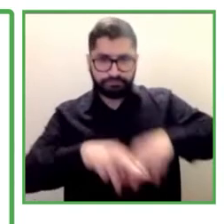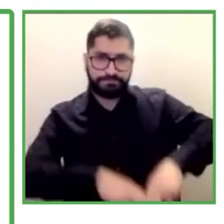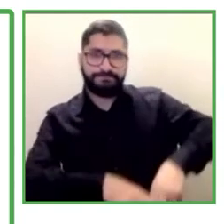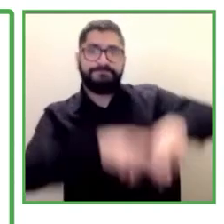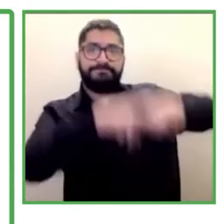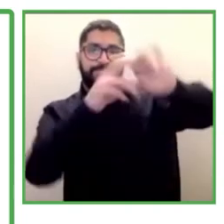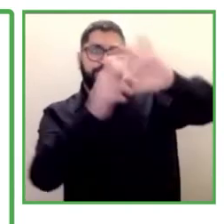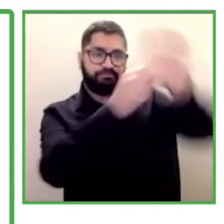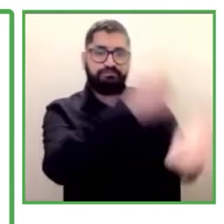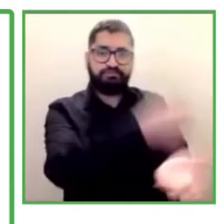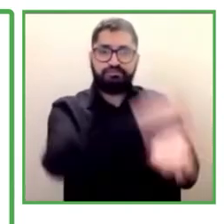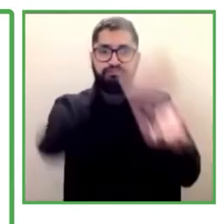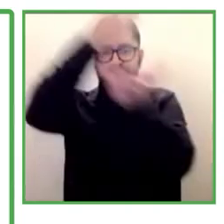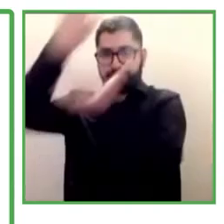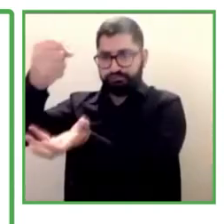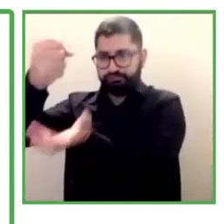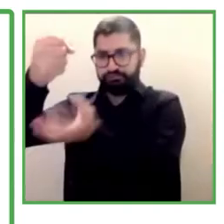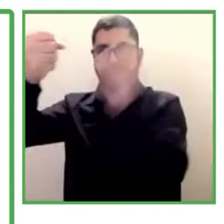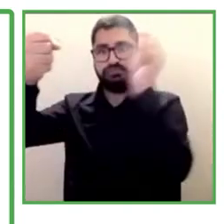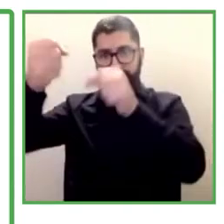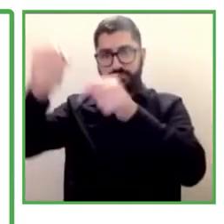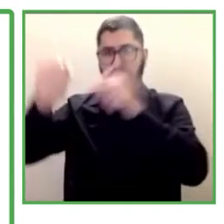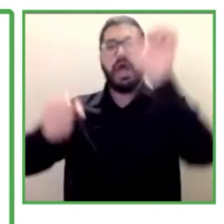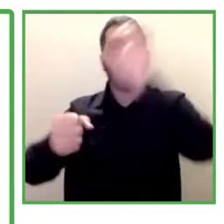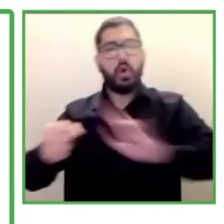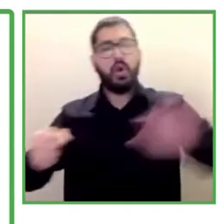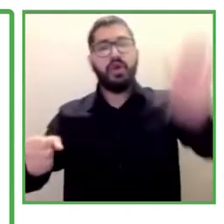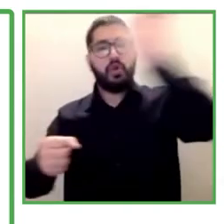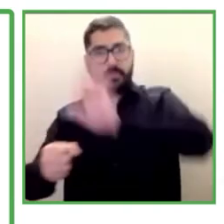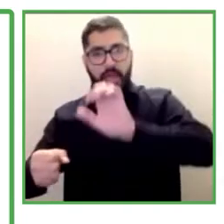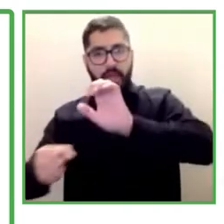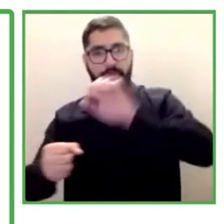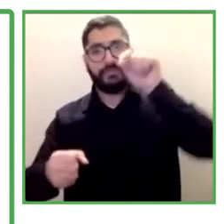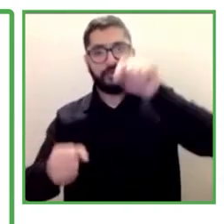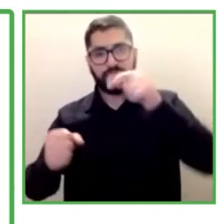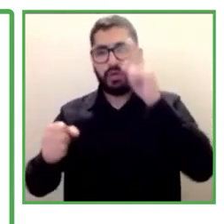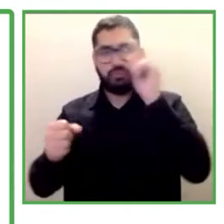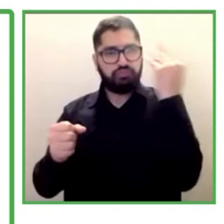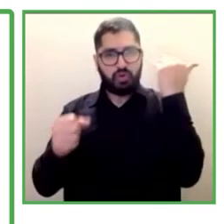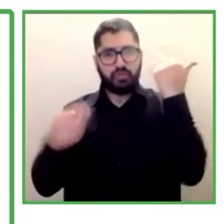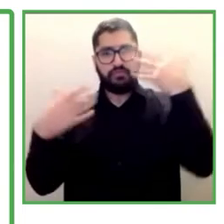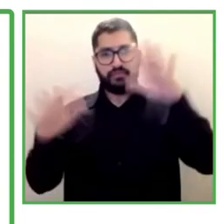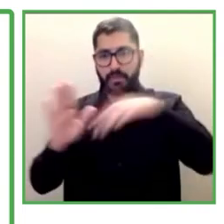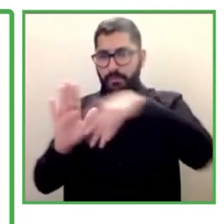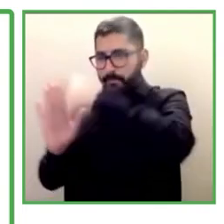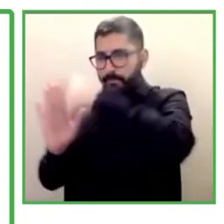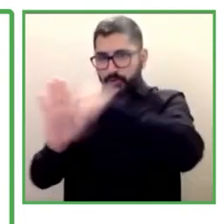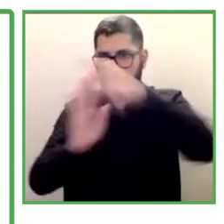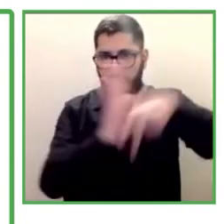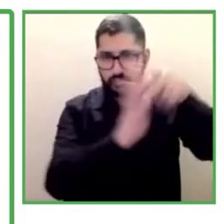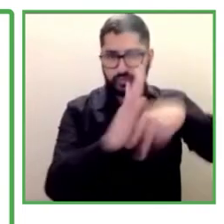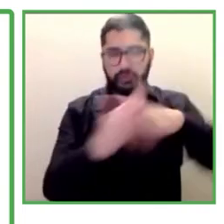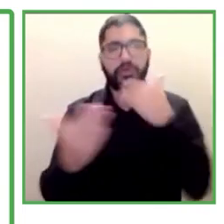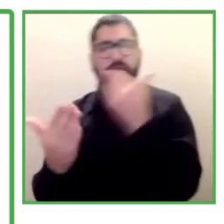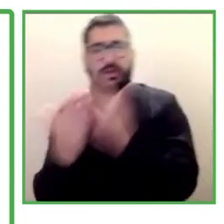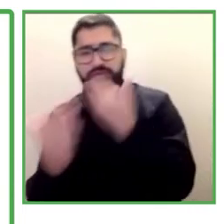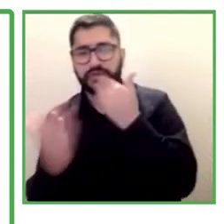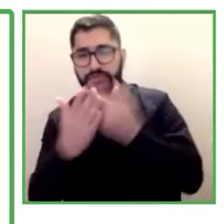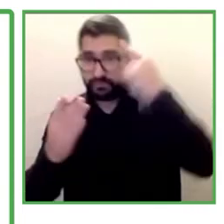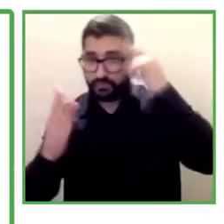Y bueno, pues nada, este es un poco nuestro proyecto. Muchas gracias por atenderme. Gracias.